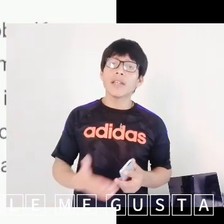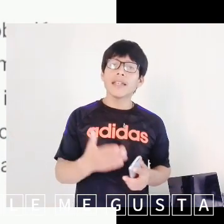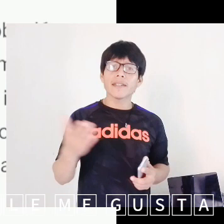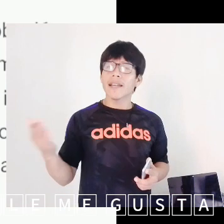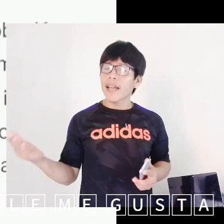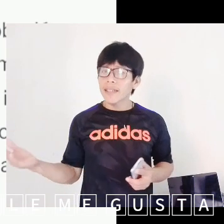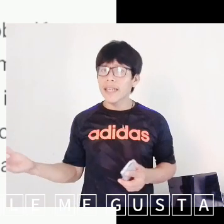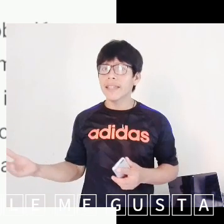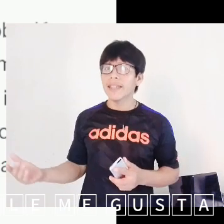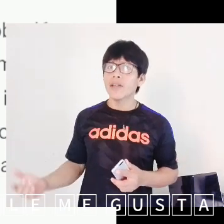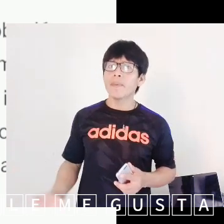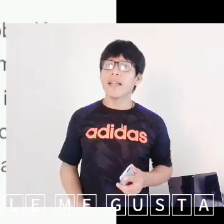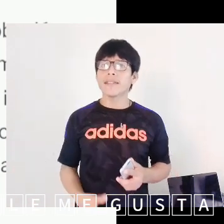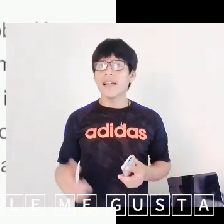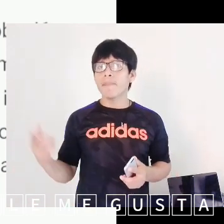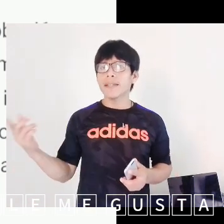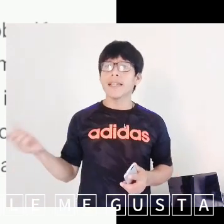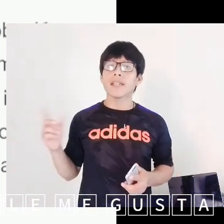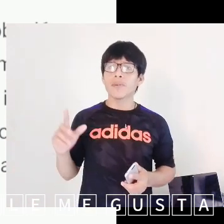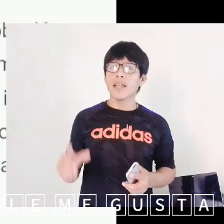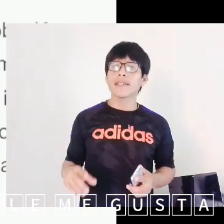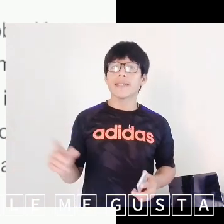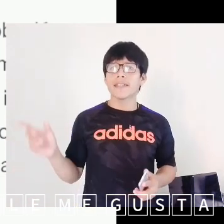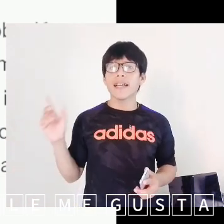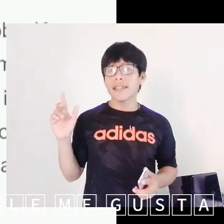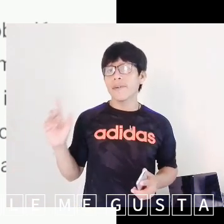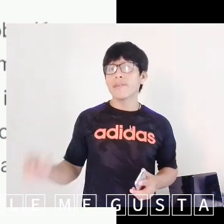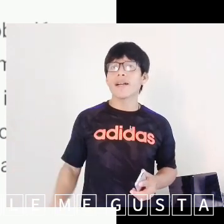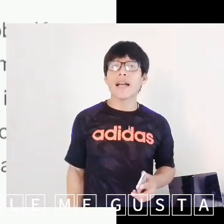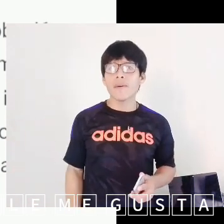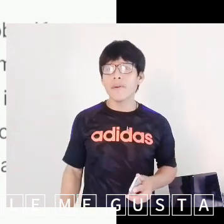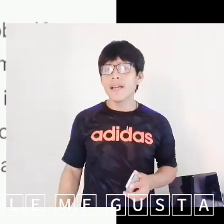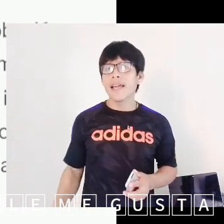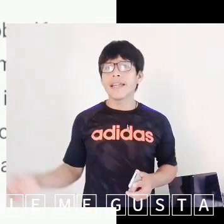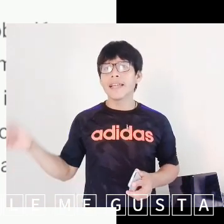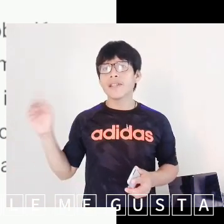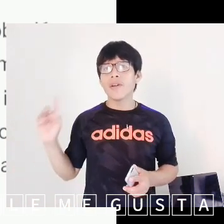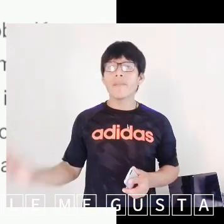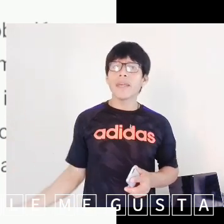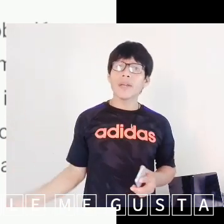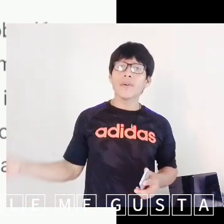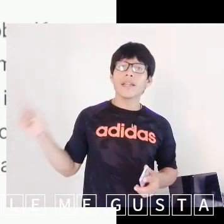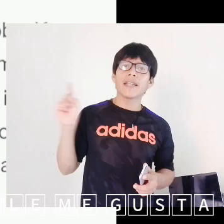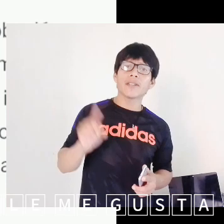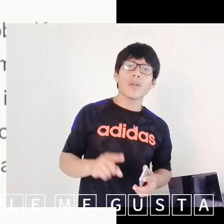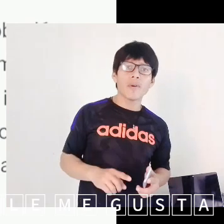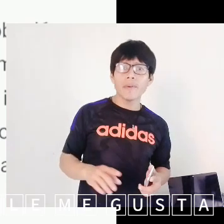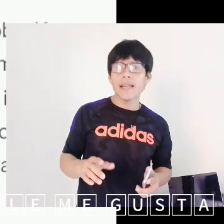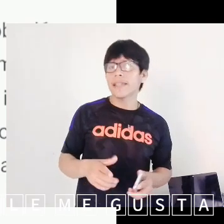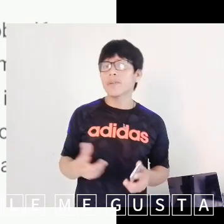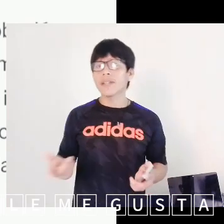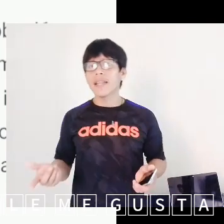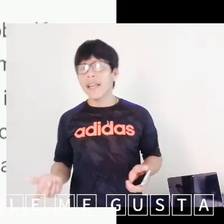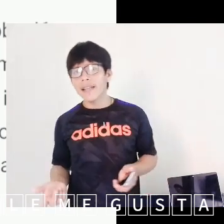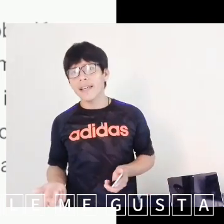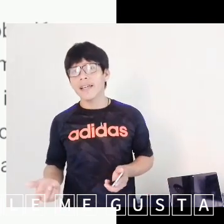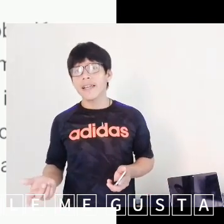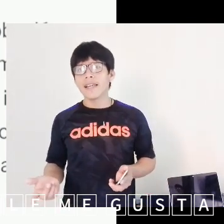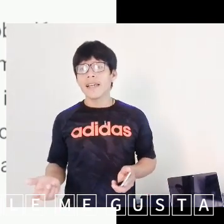electorales. De hecho, ni les alcanza el dinero para las campañas electorales que se están llevando a cabo en el Estado de México y en el Estado de Coahuila.